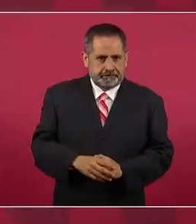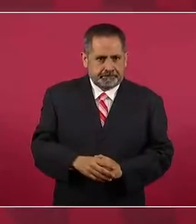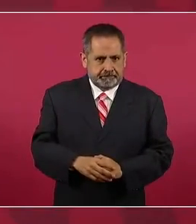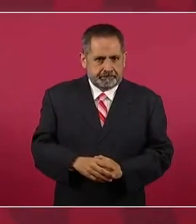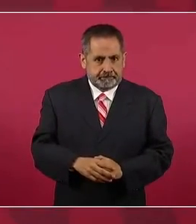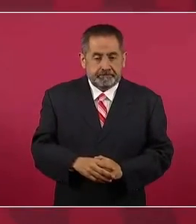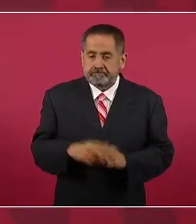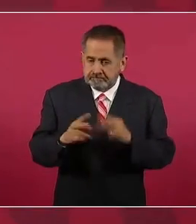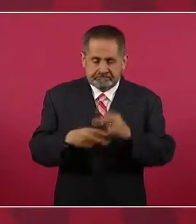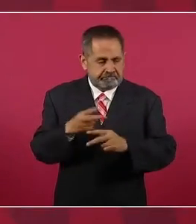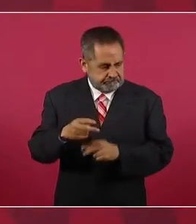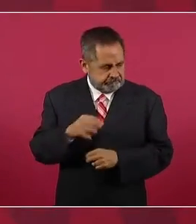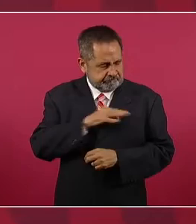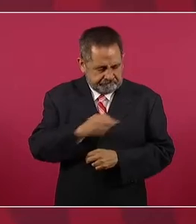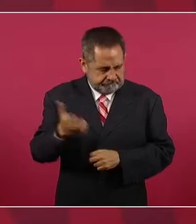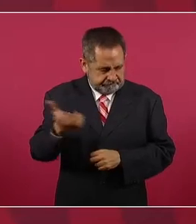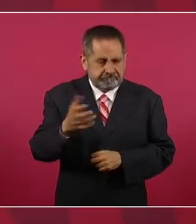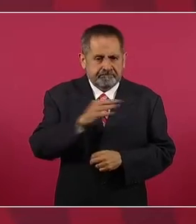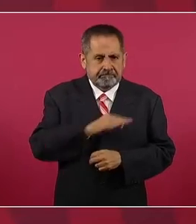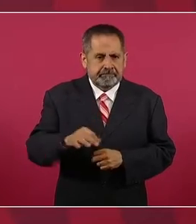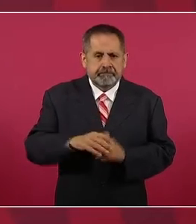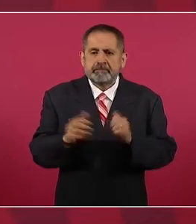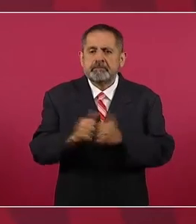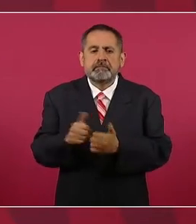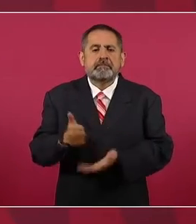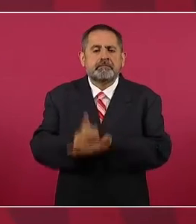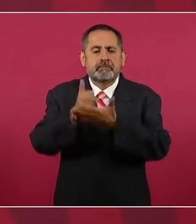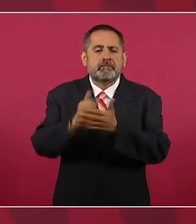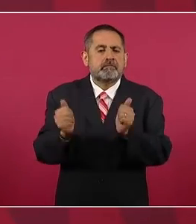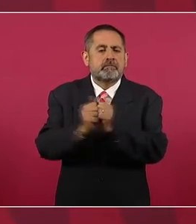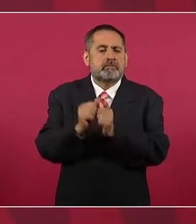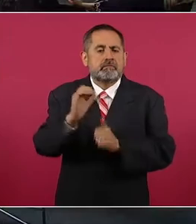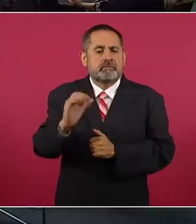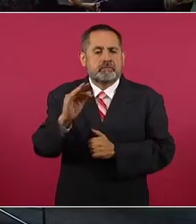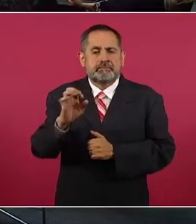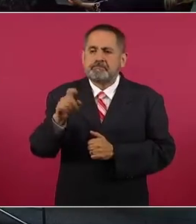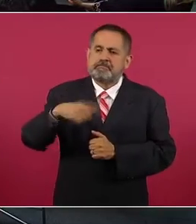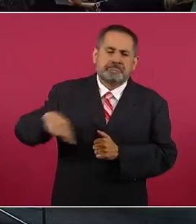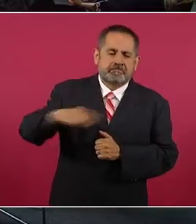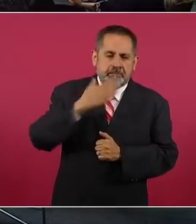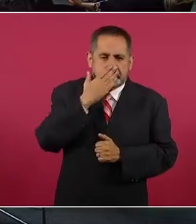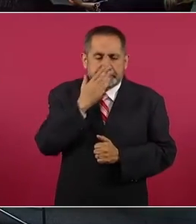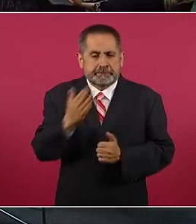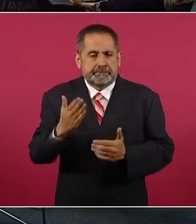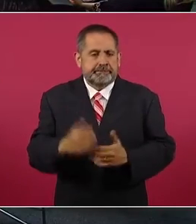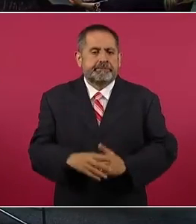Pero lo vamos a hacer así, con la cooperación, con el apoyo de la gente.